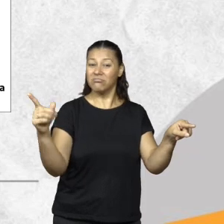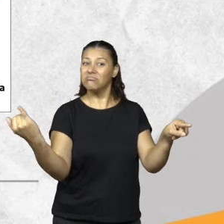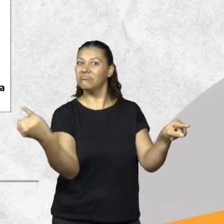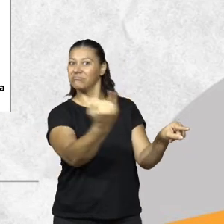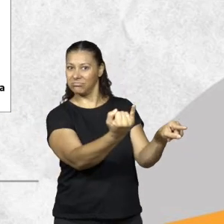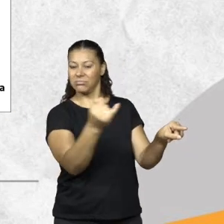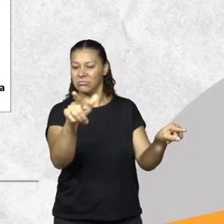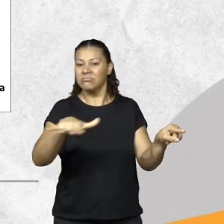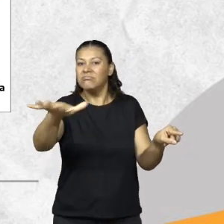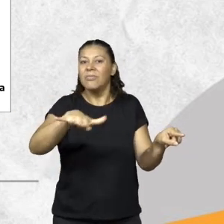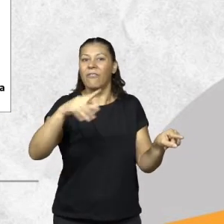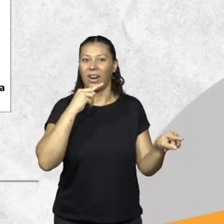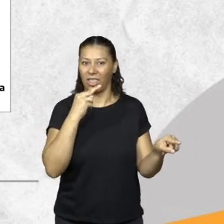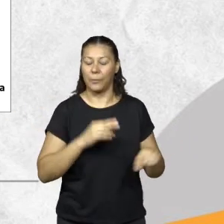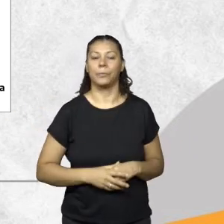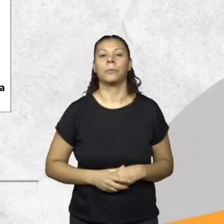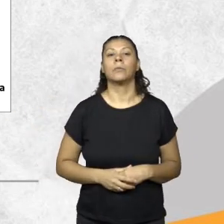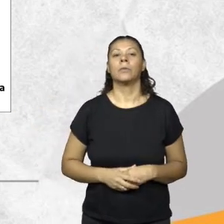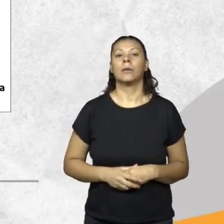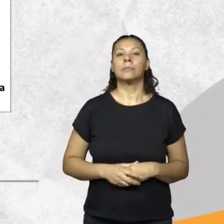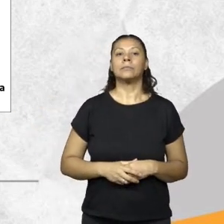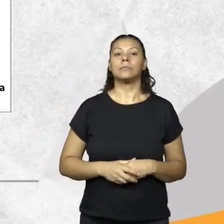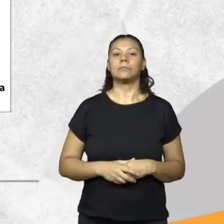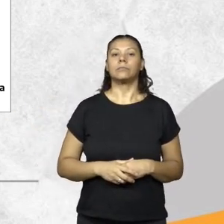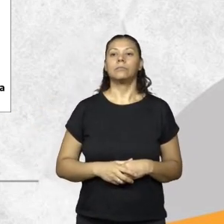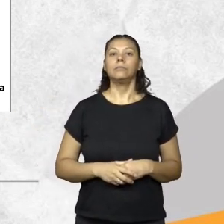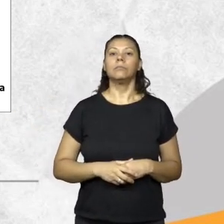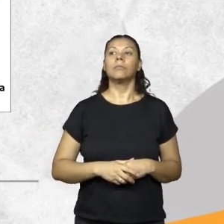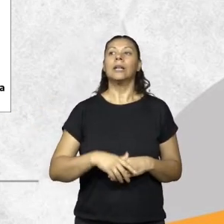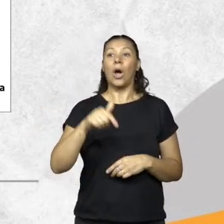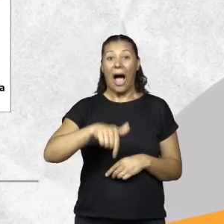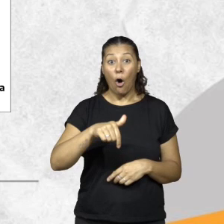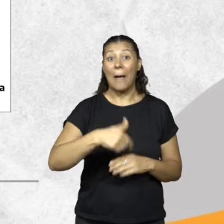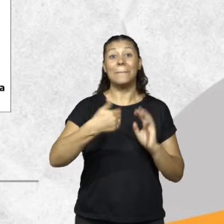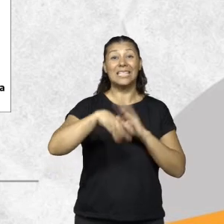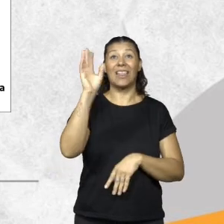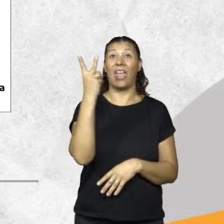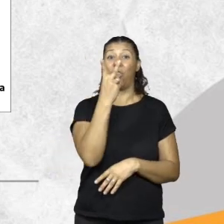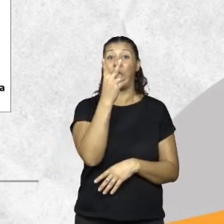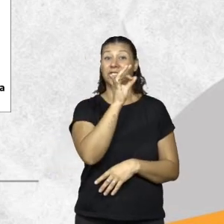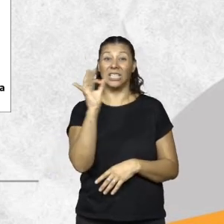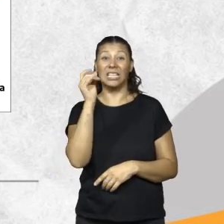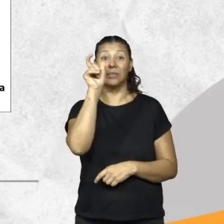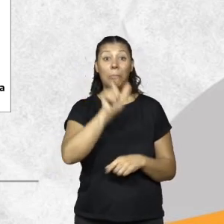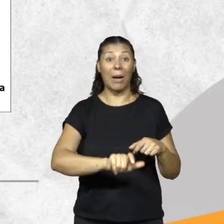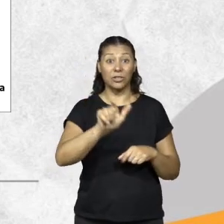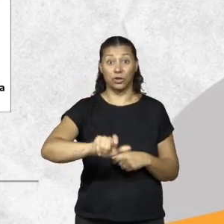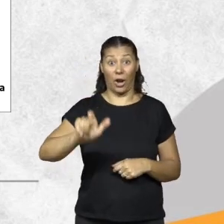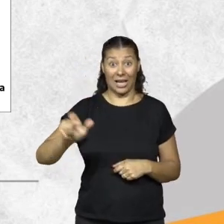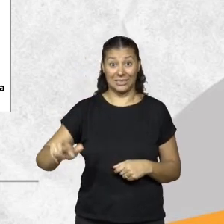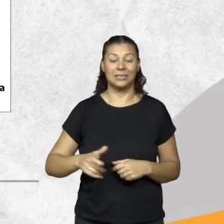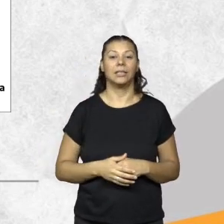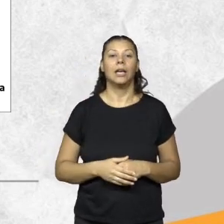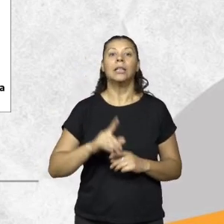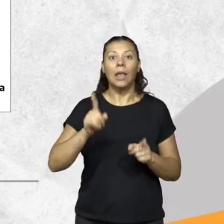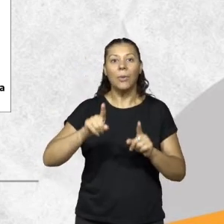momento estamos en la 5ª cohorte con más de 200 personas y nos ha pasado que al curso se empezaron a inscribir personas de